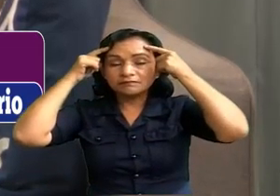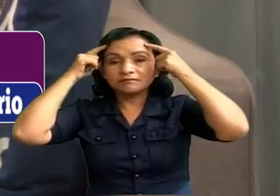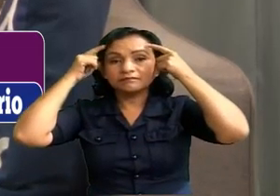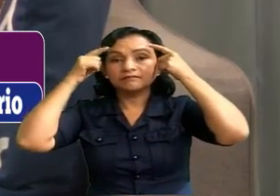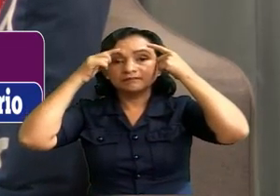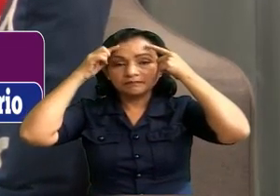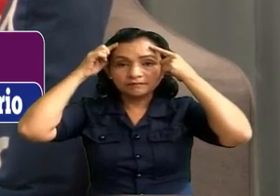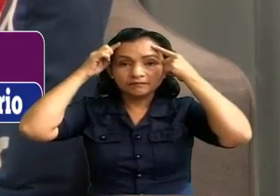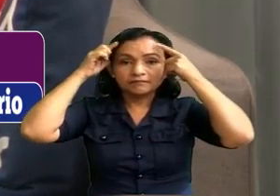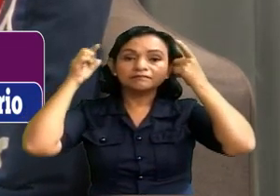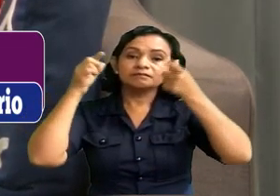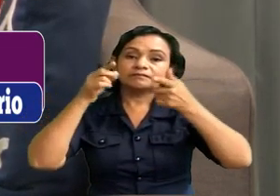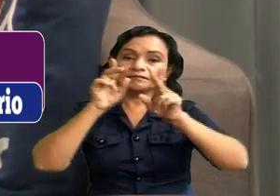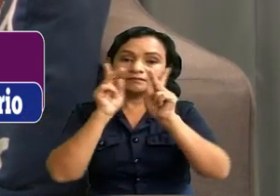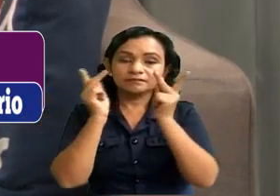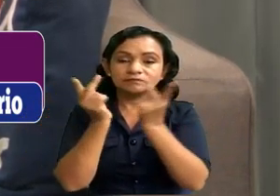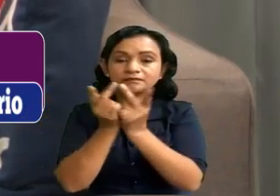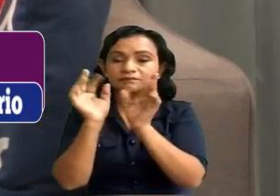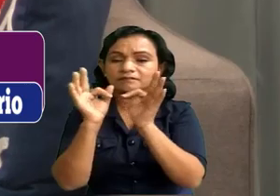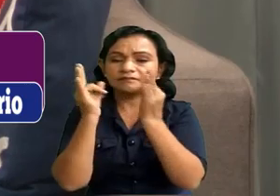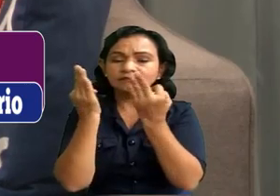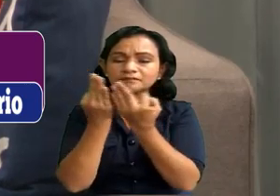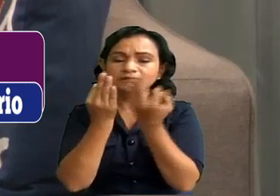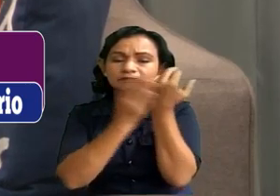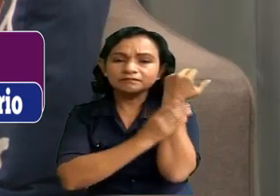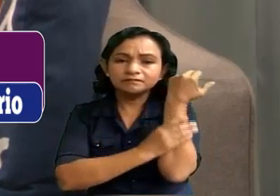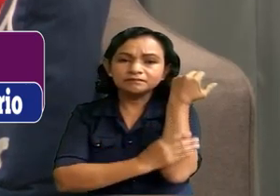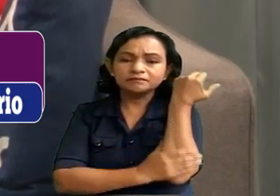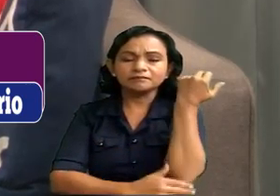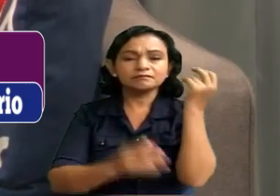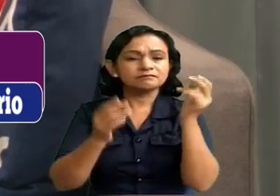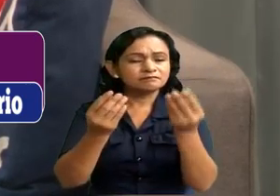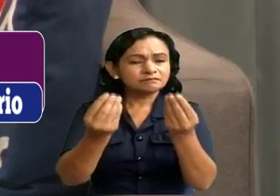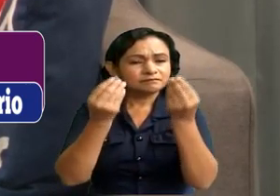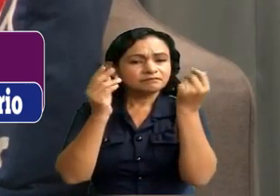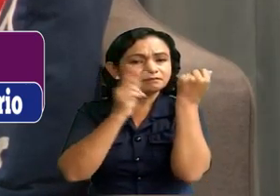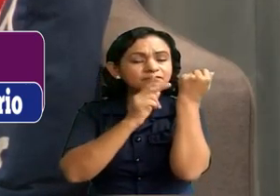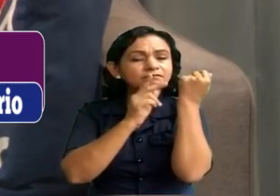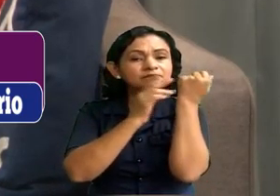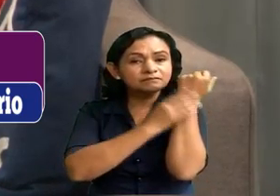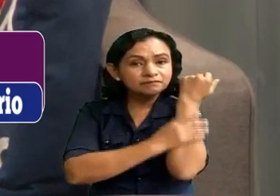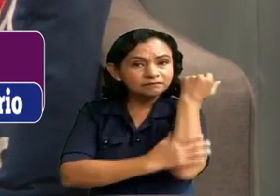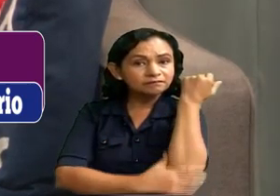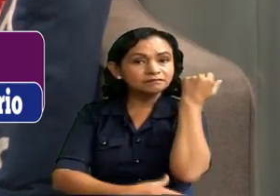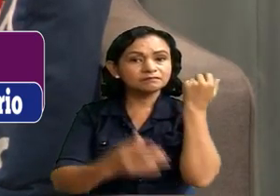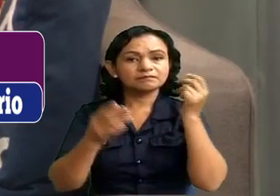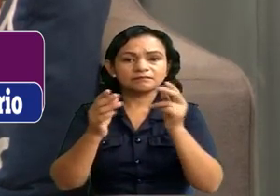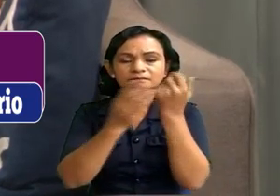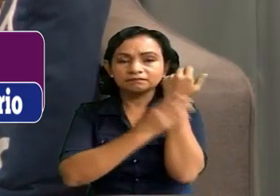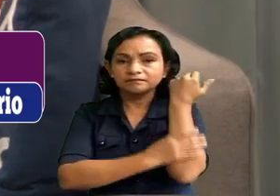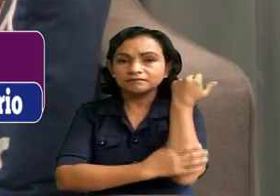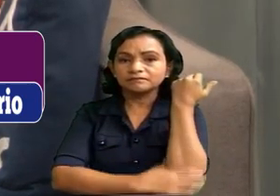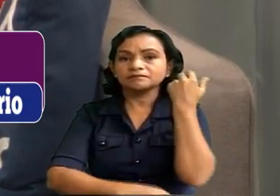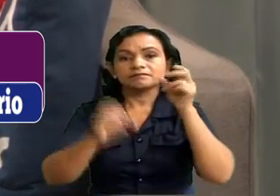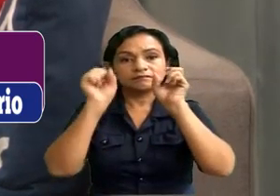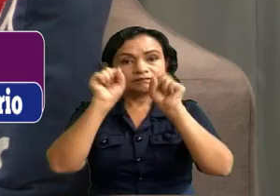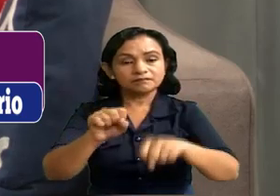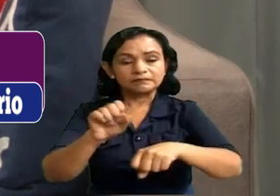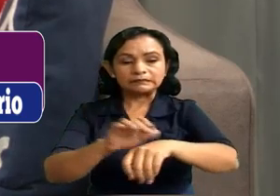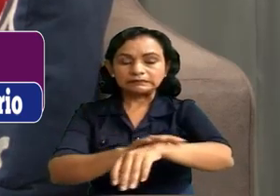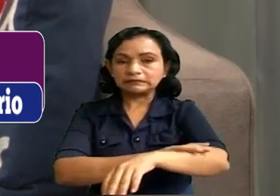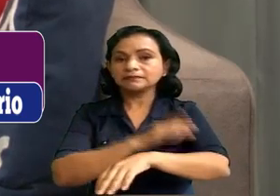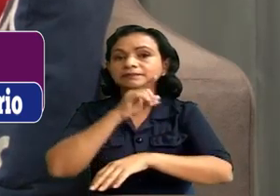de las raíces del pueblo, de una familia humilde, extremadamente pobre. Y solo los pobres somos los únicos que podemos sentir